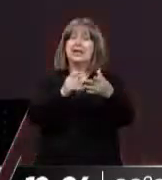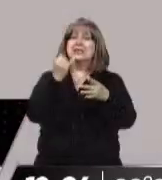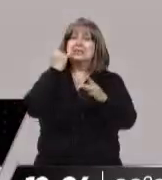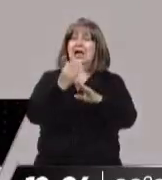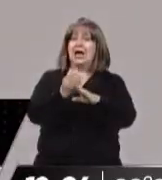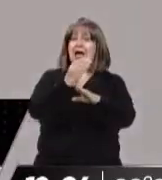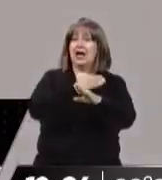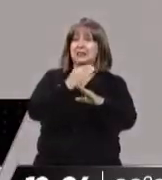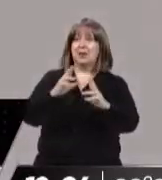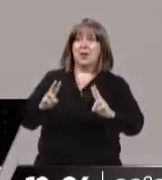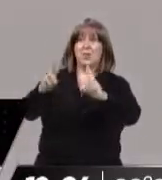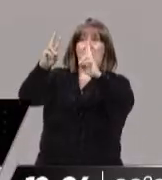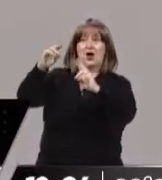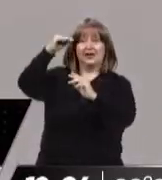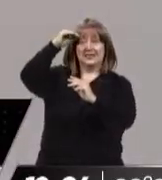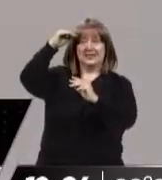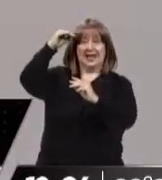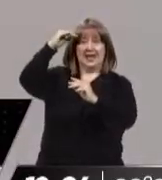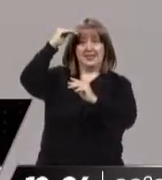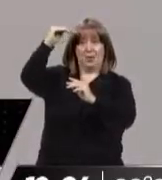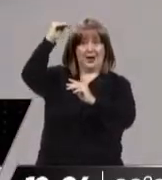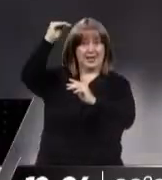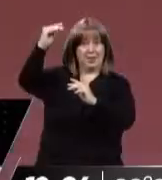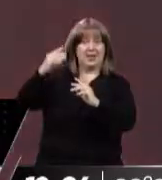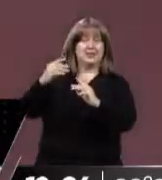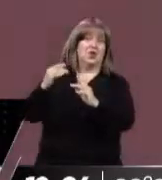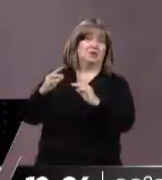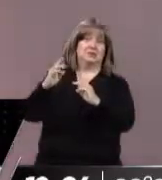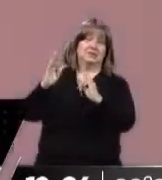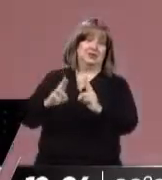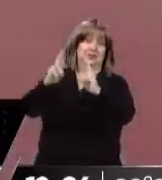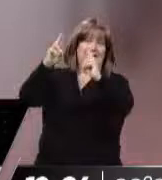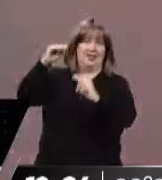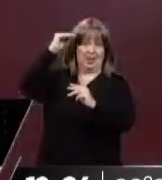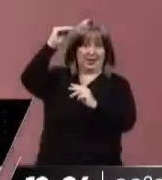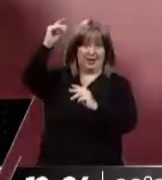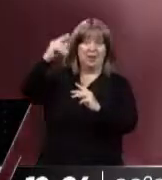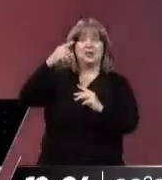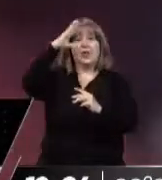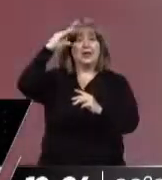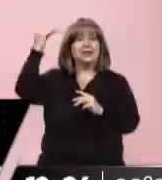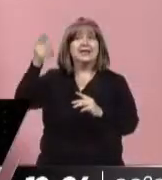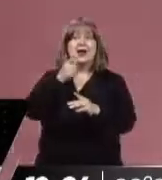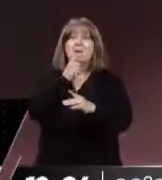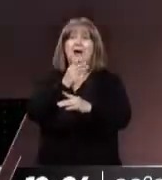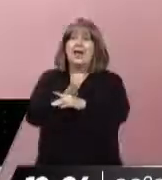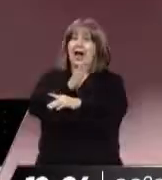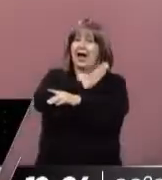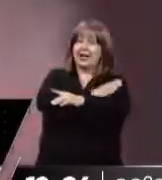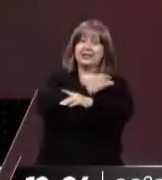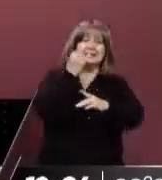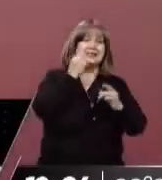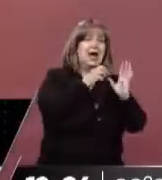la vivienda de cristina fernández de kirchner pero que fueron abortados y por lo tanto se profundiza